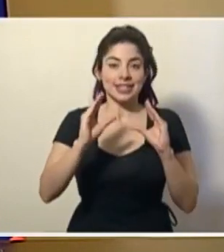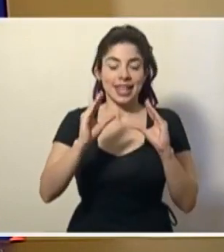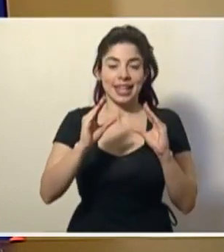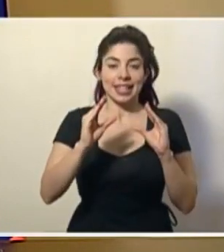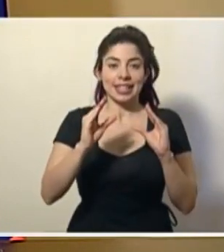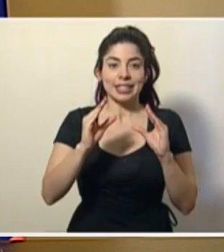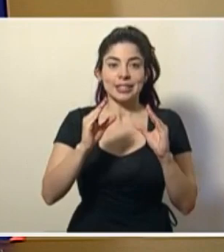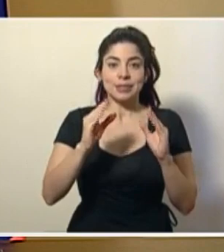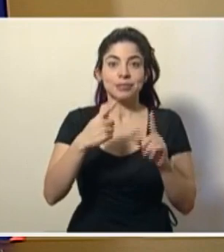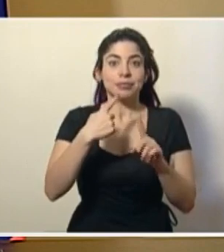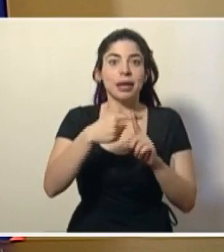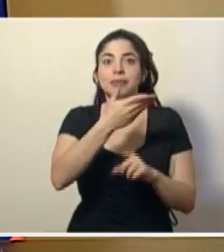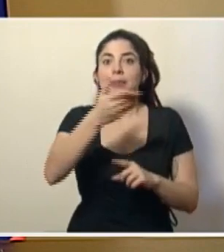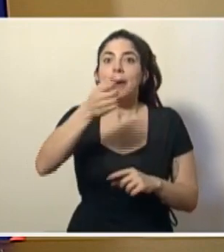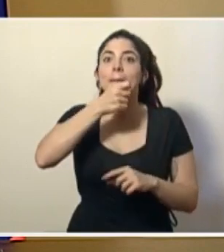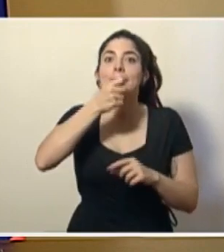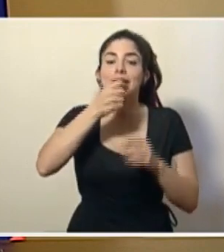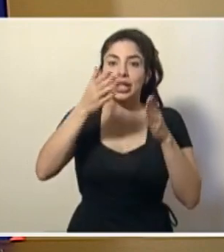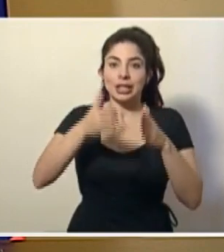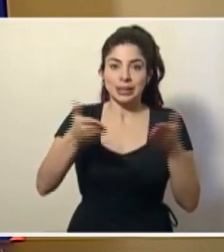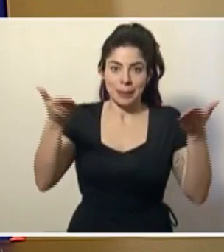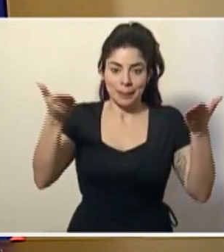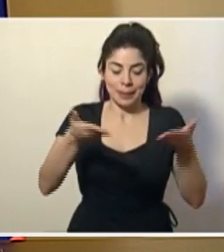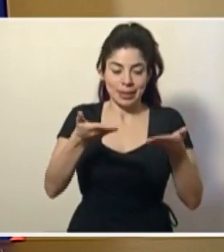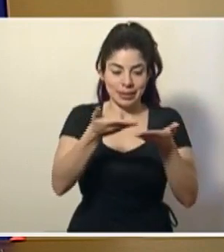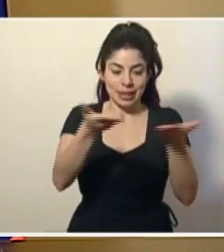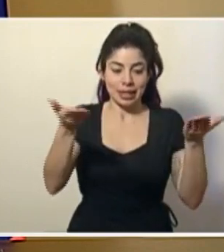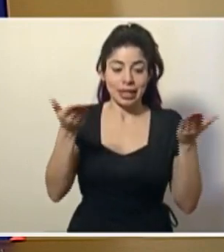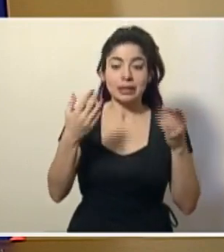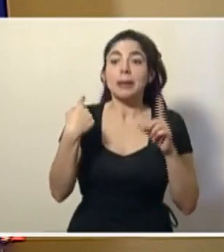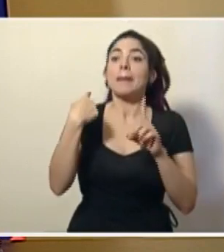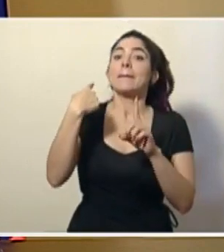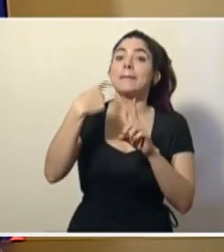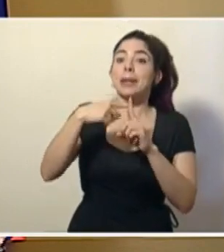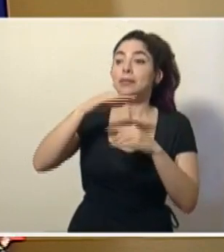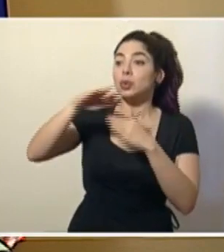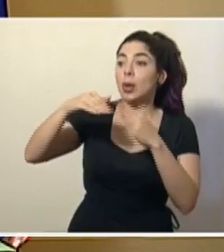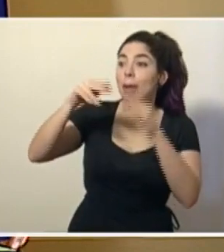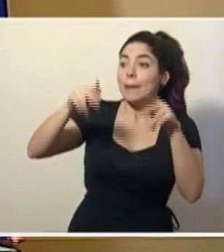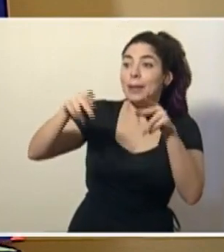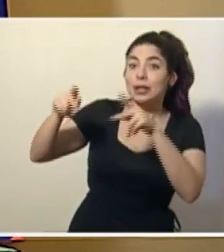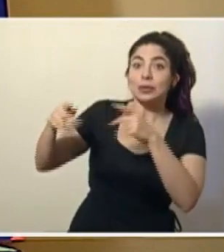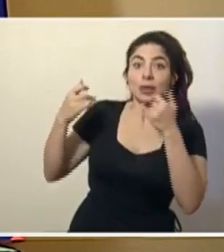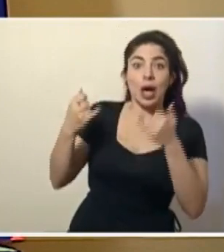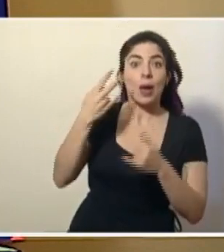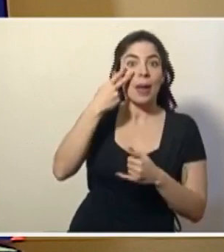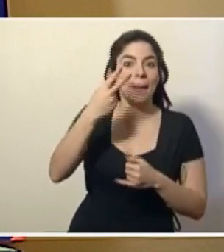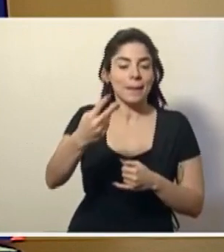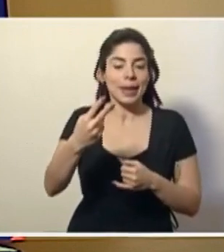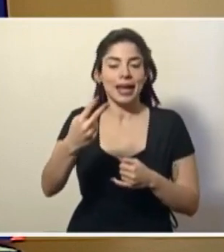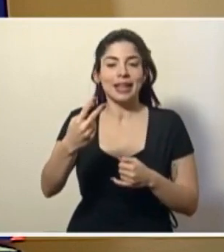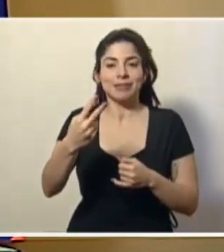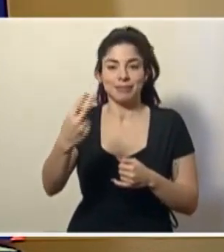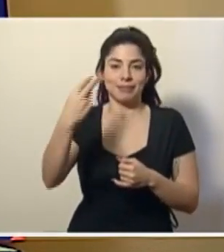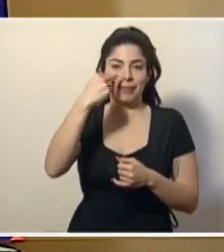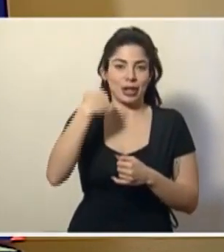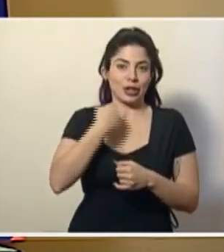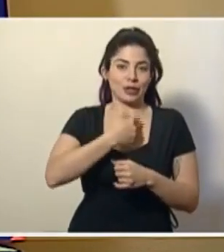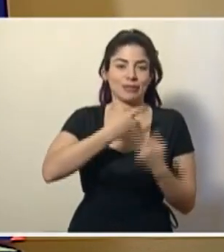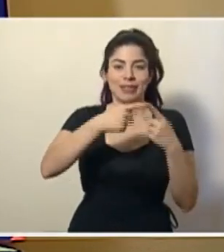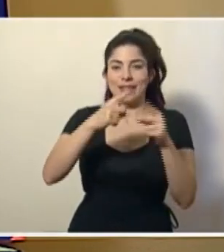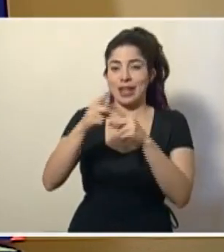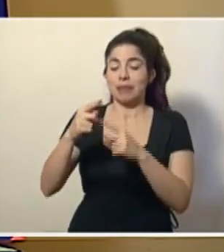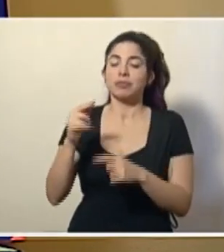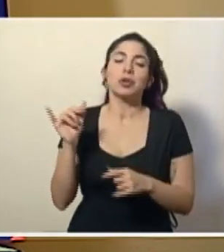a los periodistas presentes en la sala y también a todas las personas que nos siguen por los diferentes